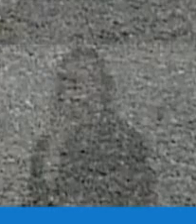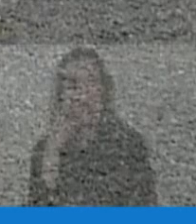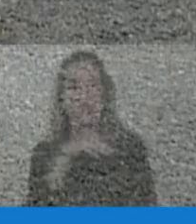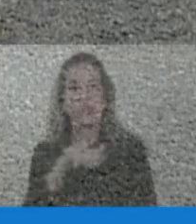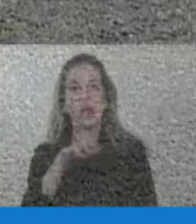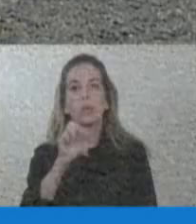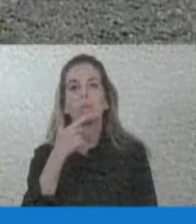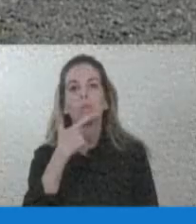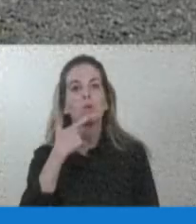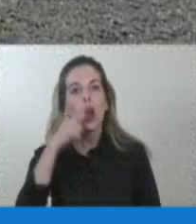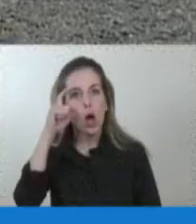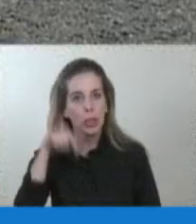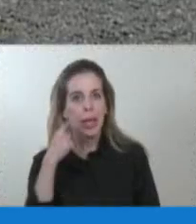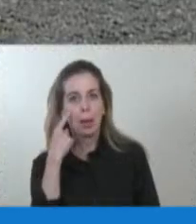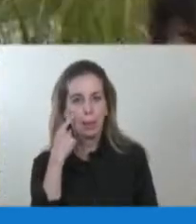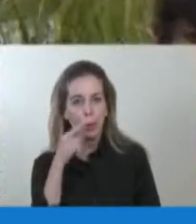posse